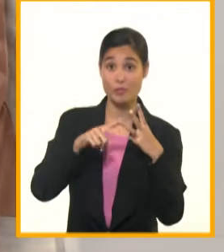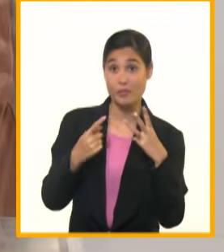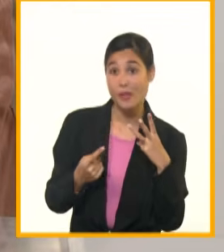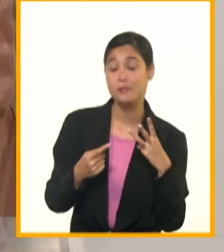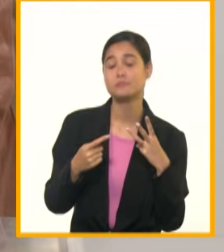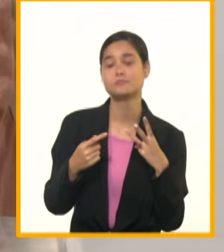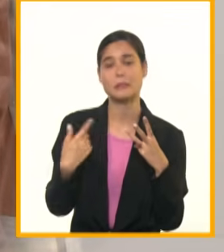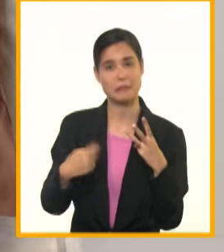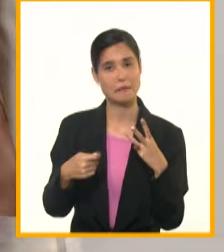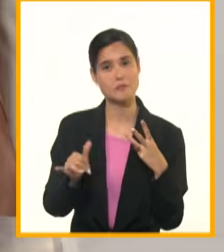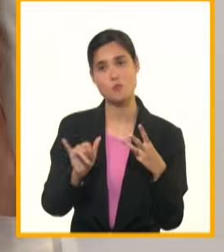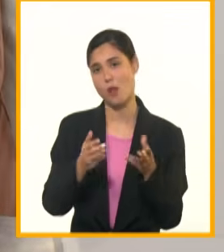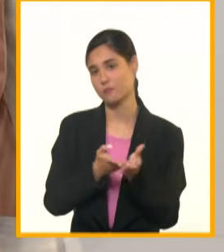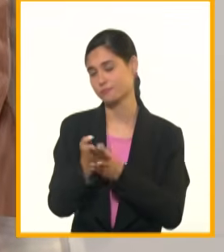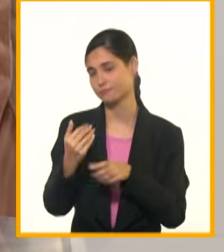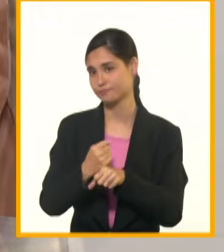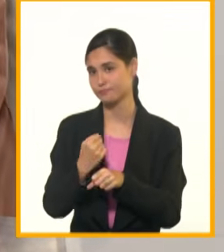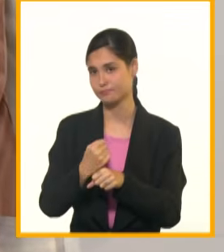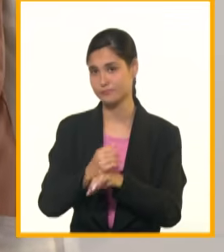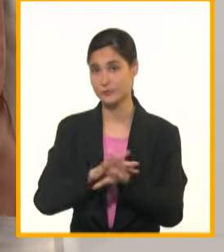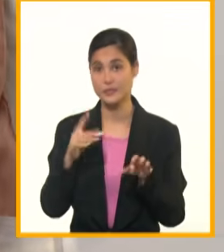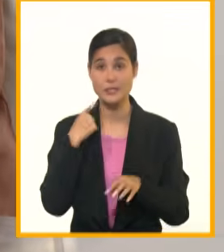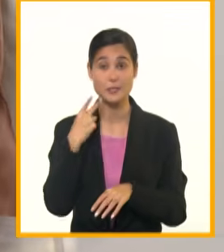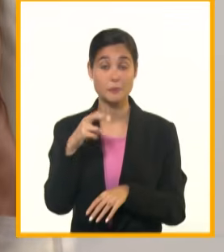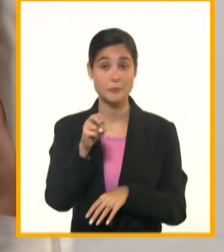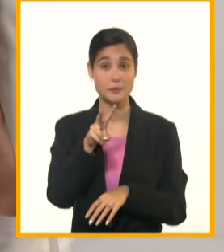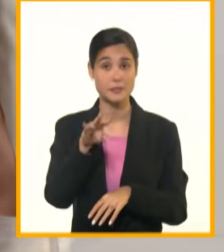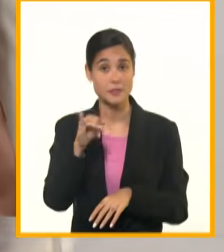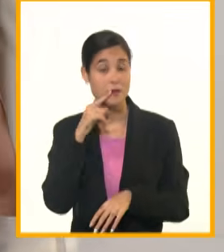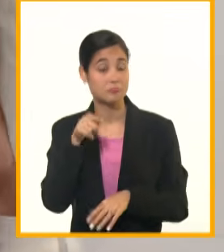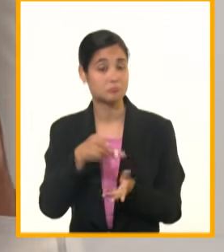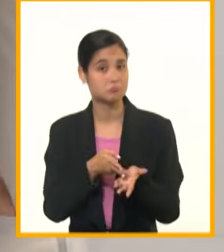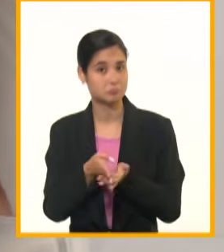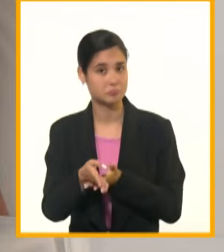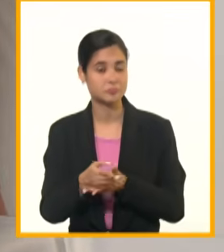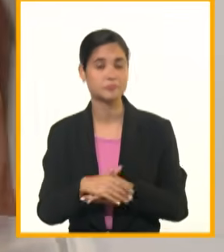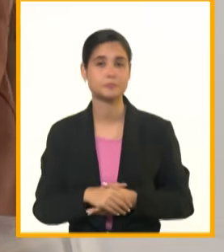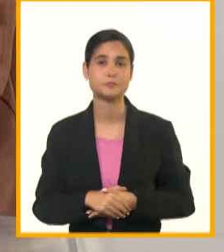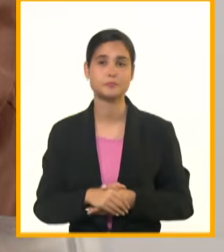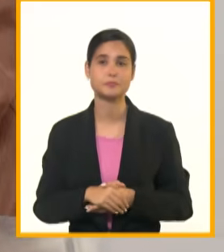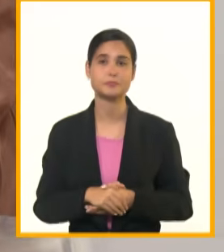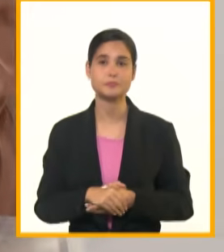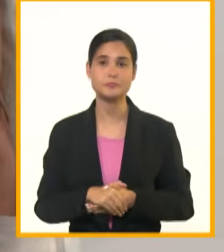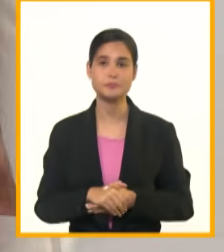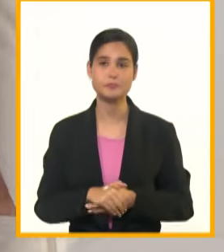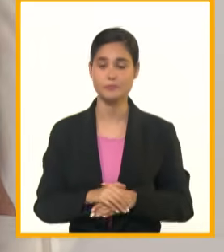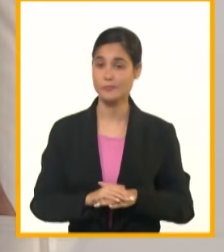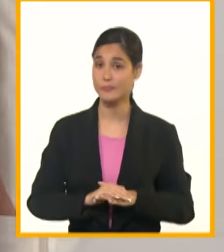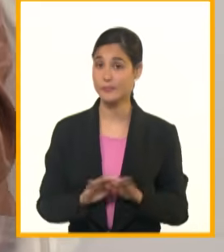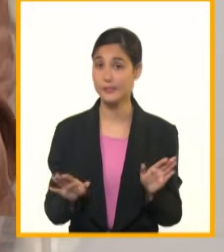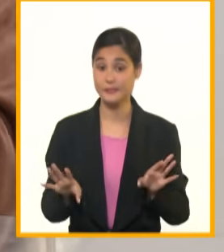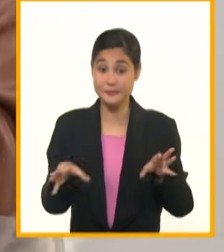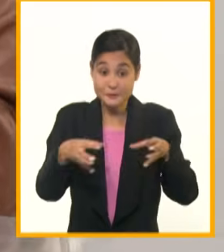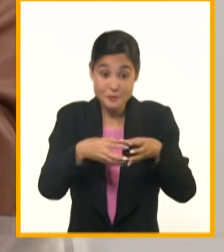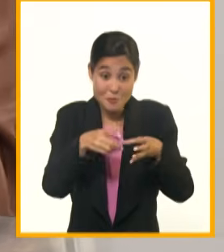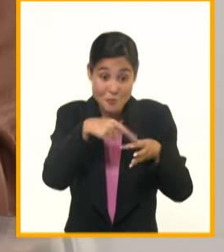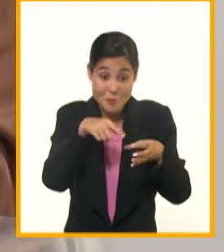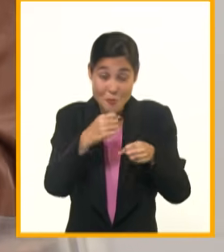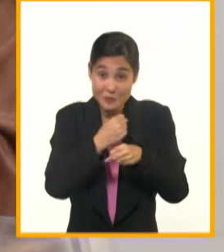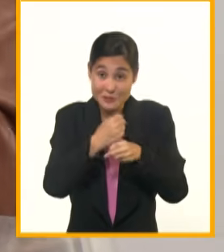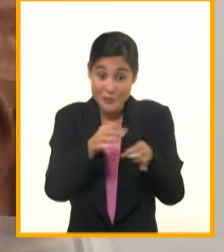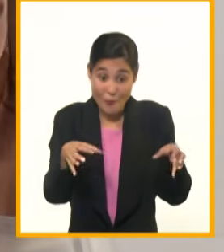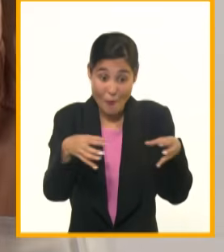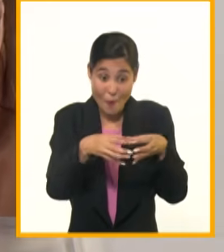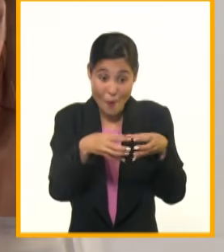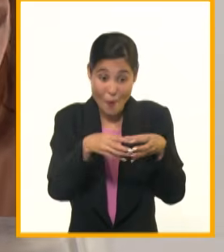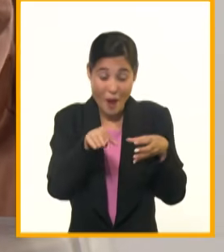2026 salir del déficit. En eso ha influido, yo creo que primero, este grupo de trabajo que descubre la